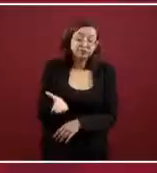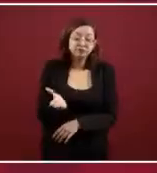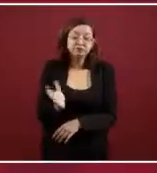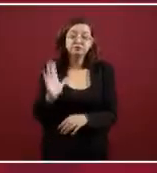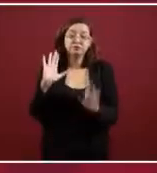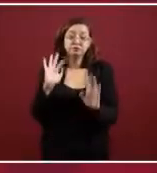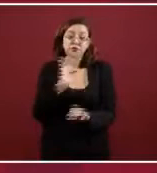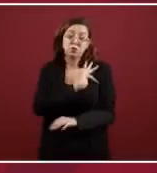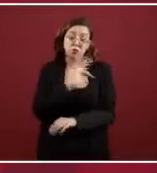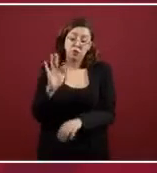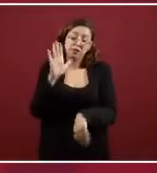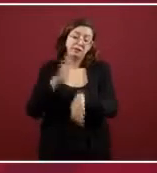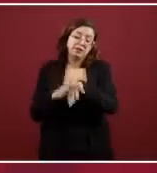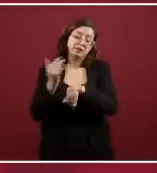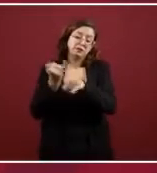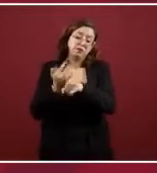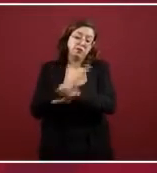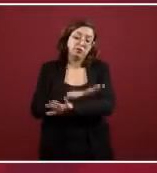podría